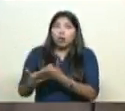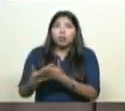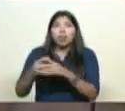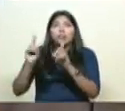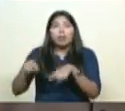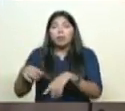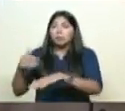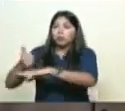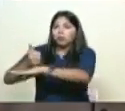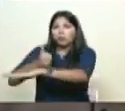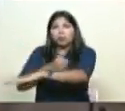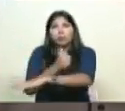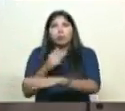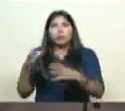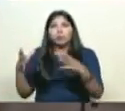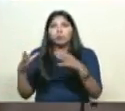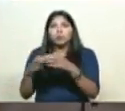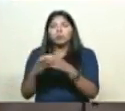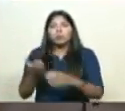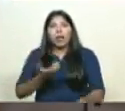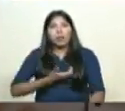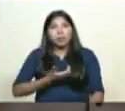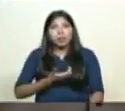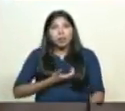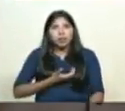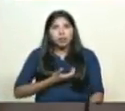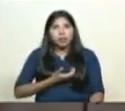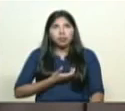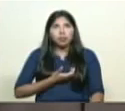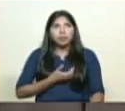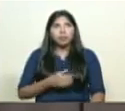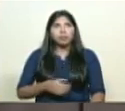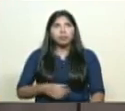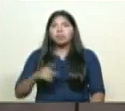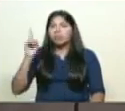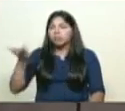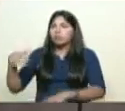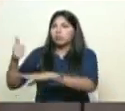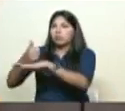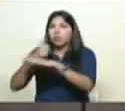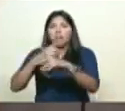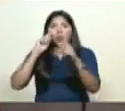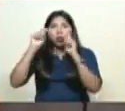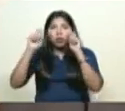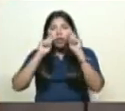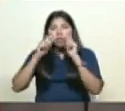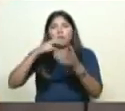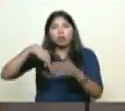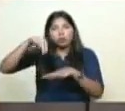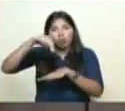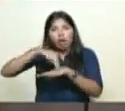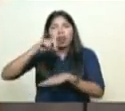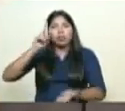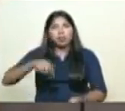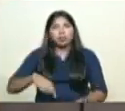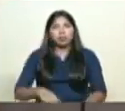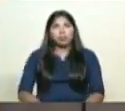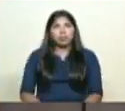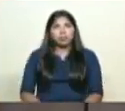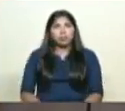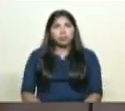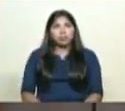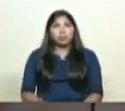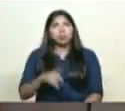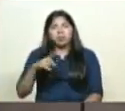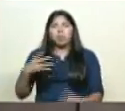del gabinete del alcalde Luis Marcano, autoridades en materia de turismo regional, nacional, y por supuesto la representación del